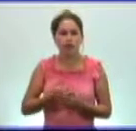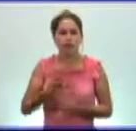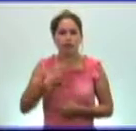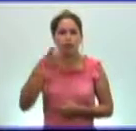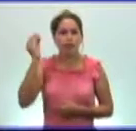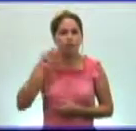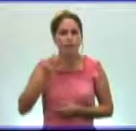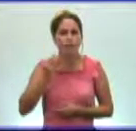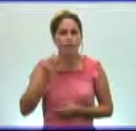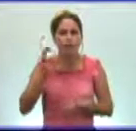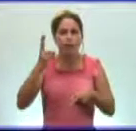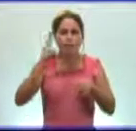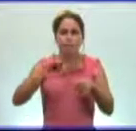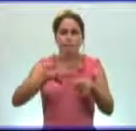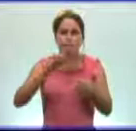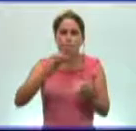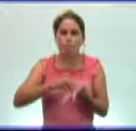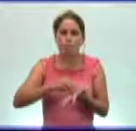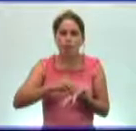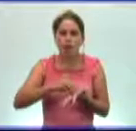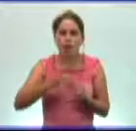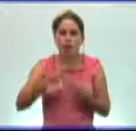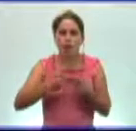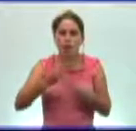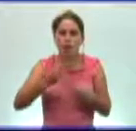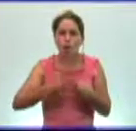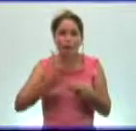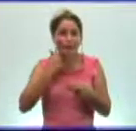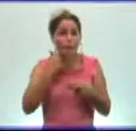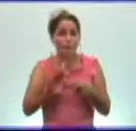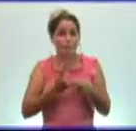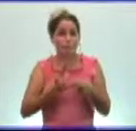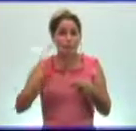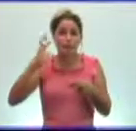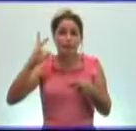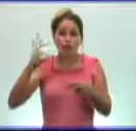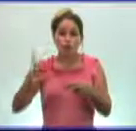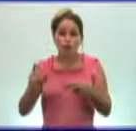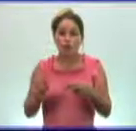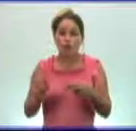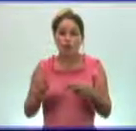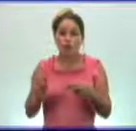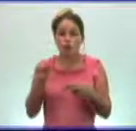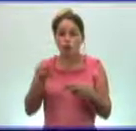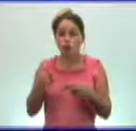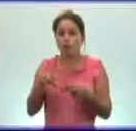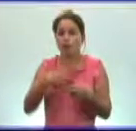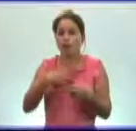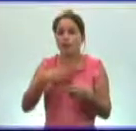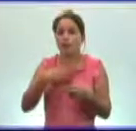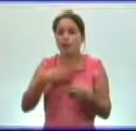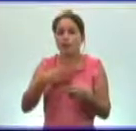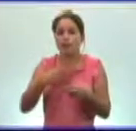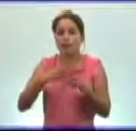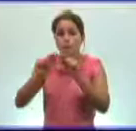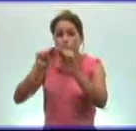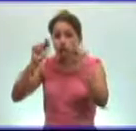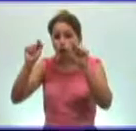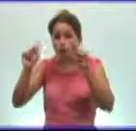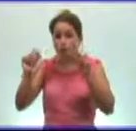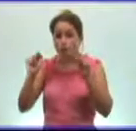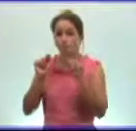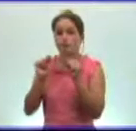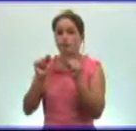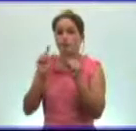nombre, hay que tener en cuenta el número de oxidación, y ese número de oxidación lo colocamos entre paréntesis con un número romano, que